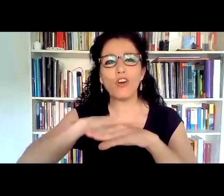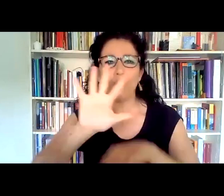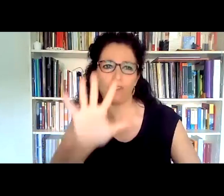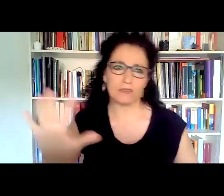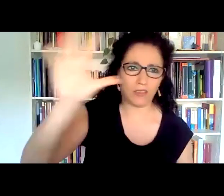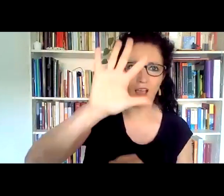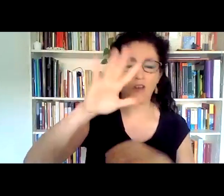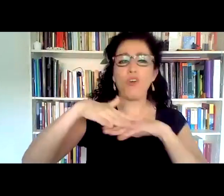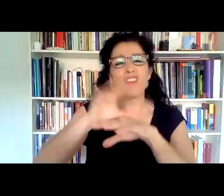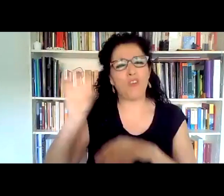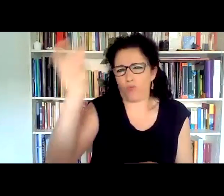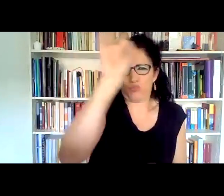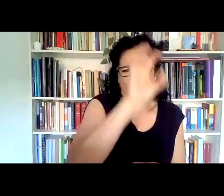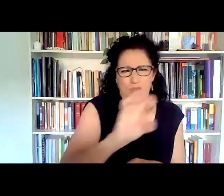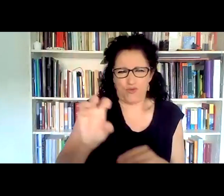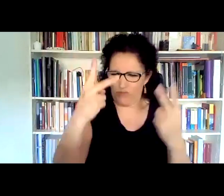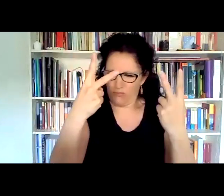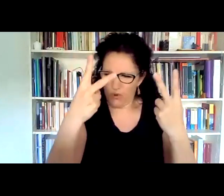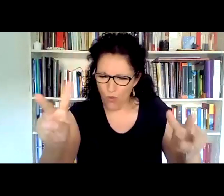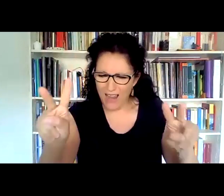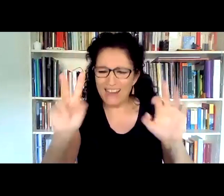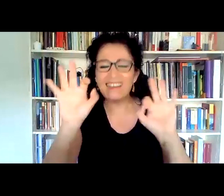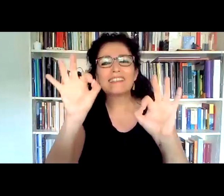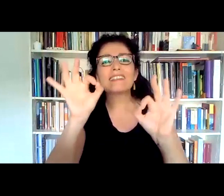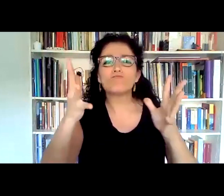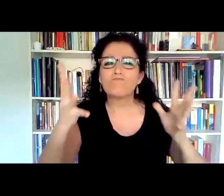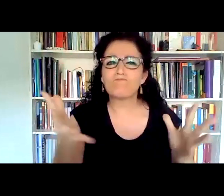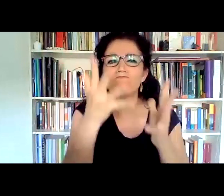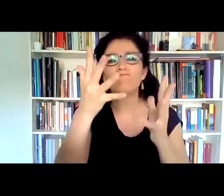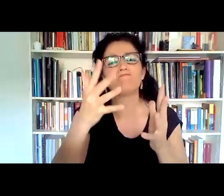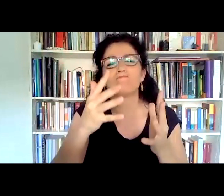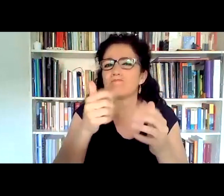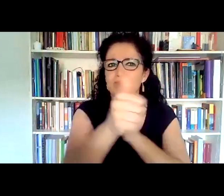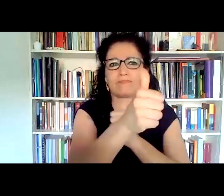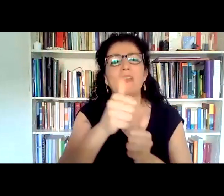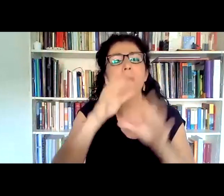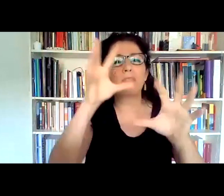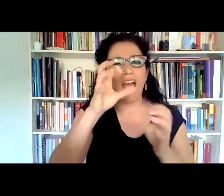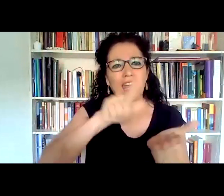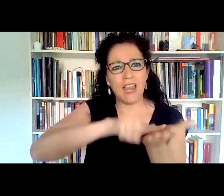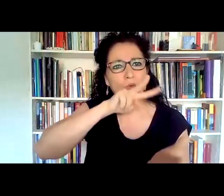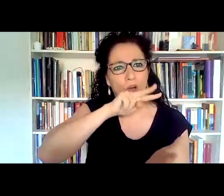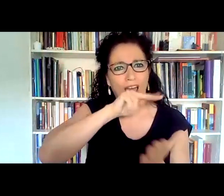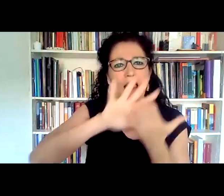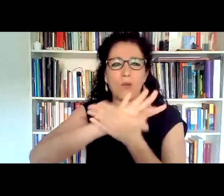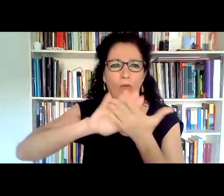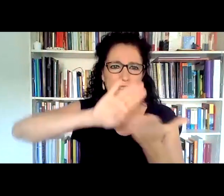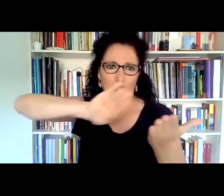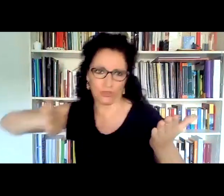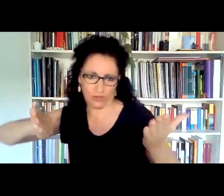65,9% opina que los gobiernos, tanto nacional como autonómico, debe promover y priorizar